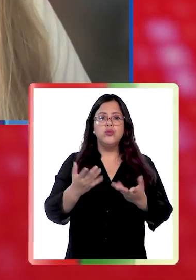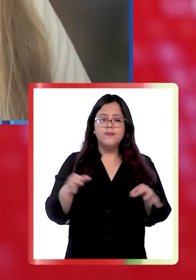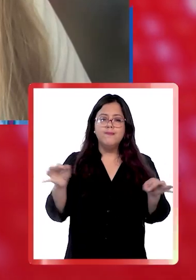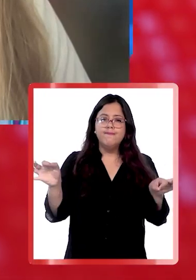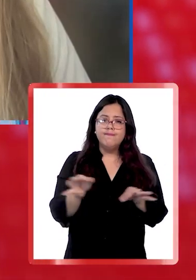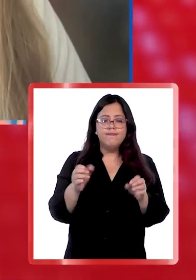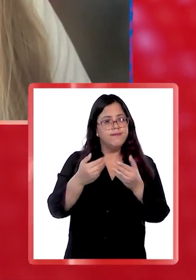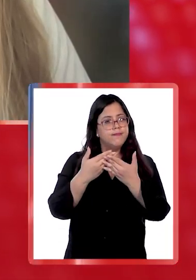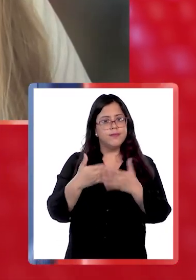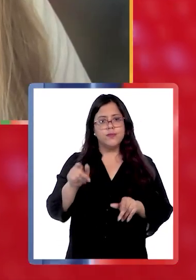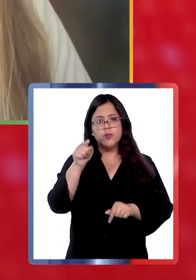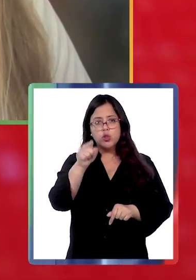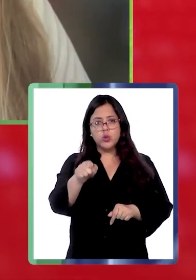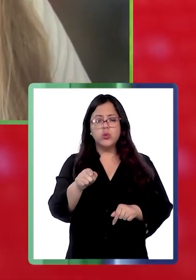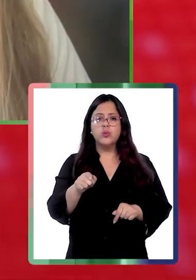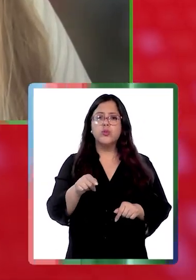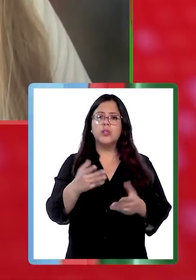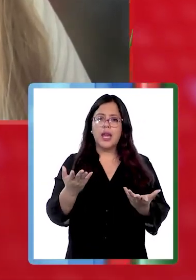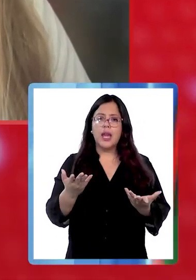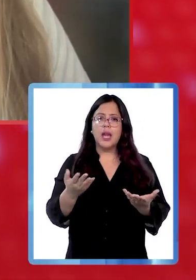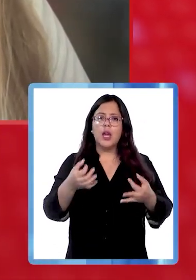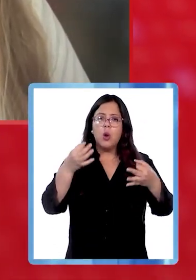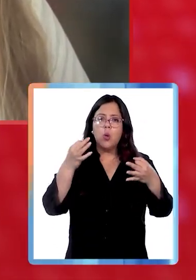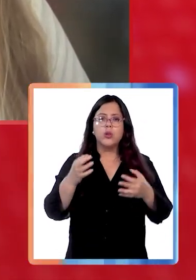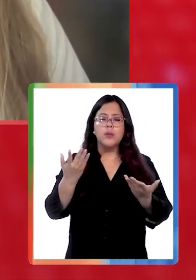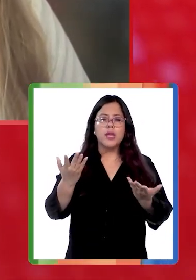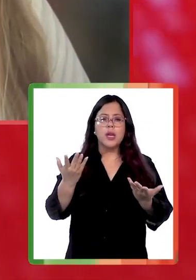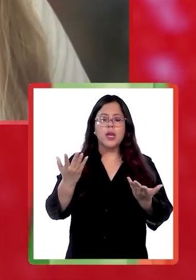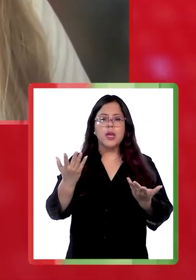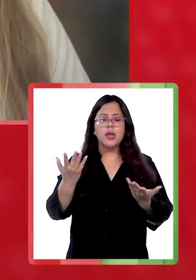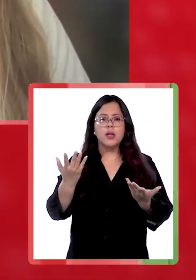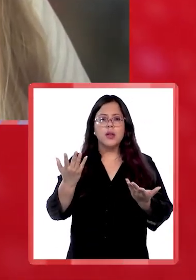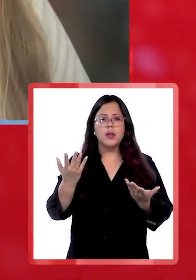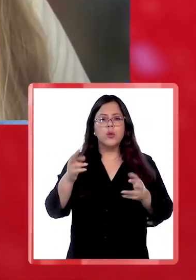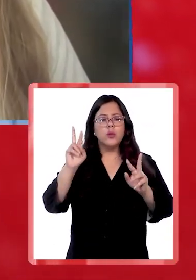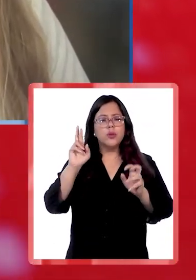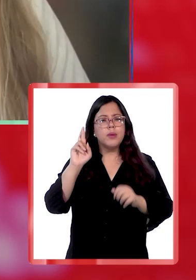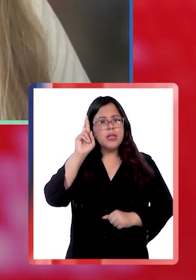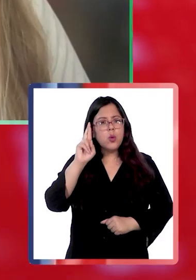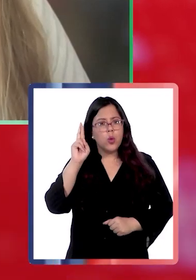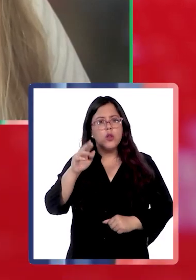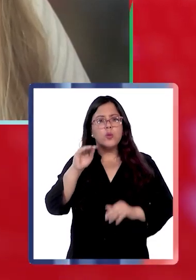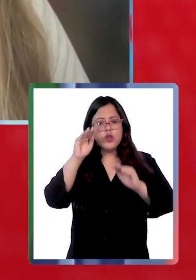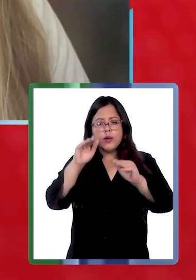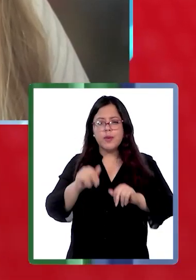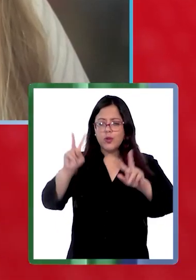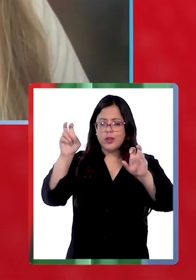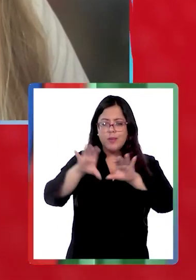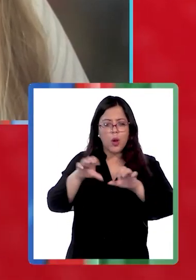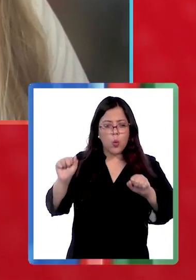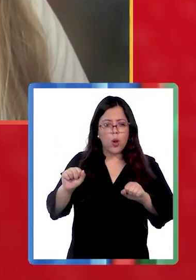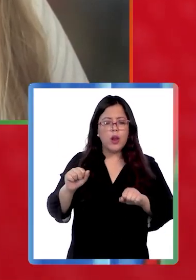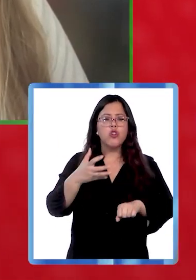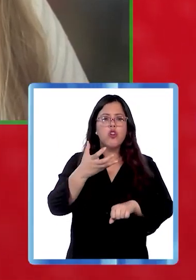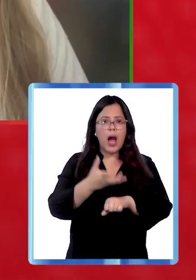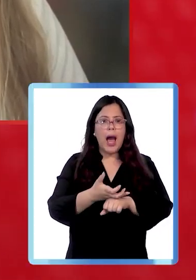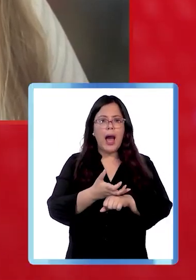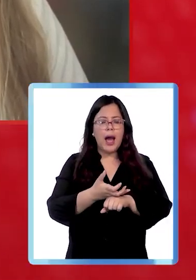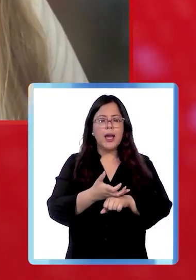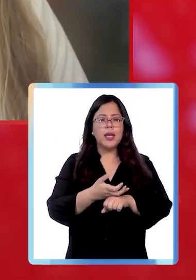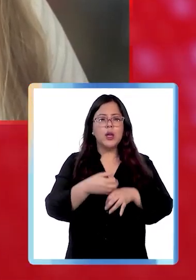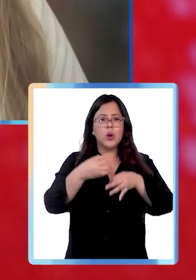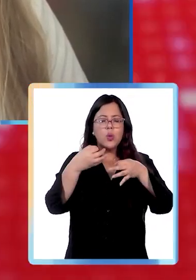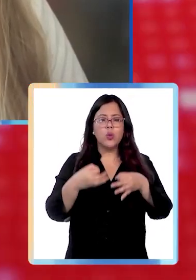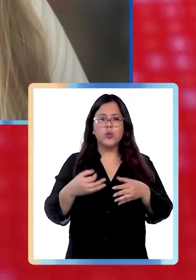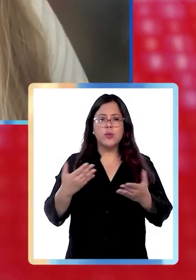y ojalá que se explaye con total libertad, que hagamos un barrido y un recorrido porque, tal como hablamos, el consentimiento